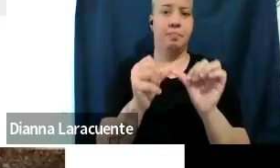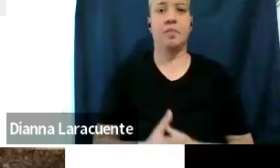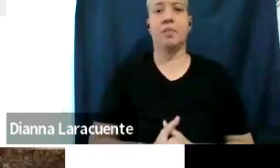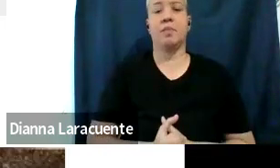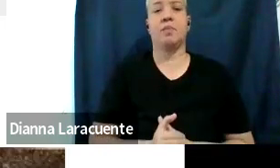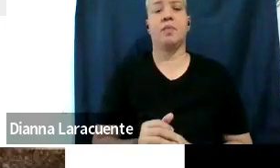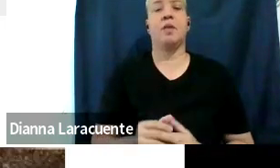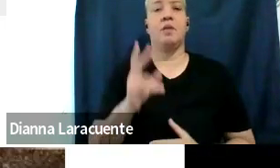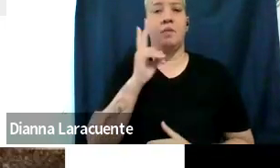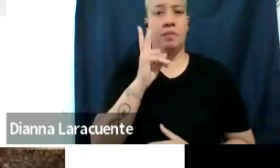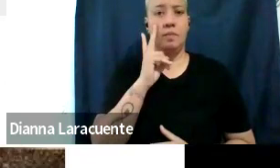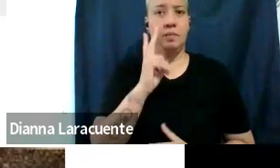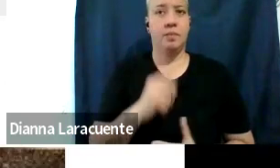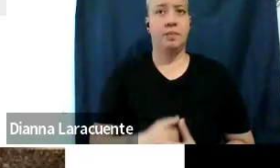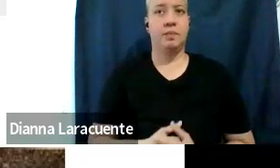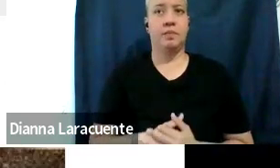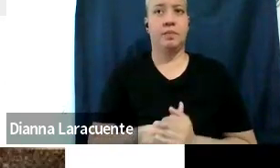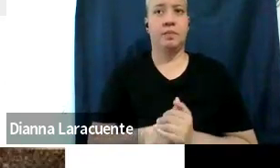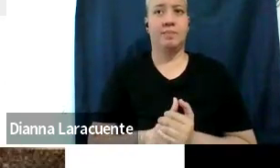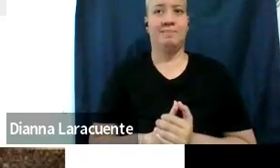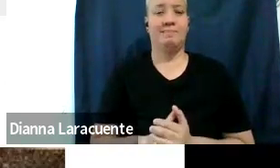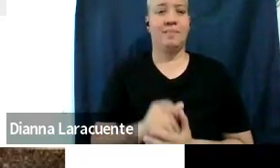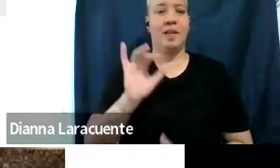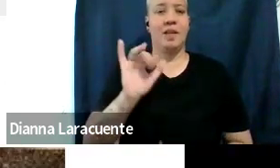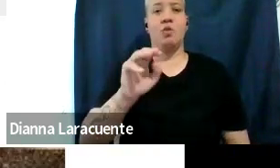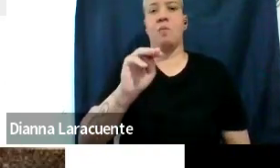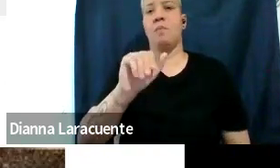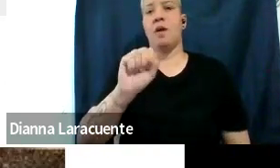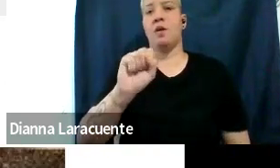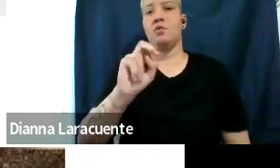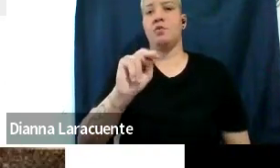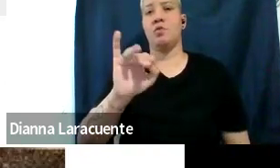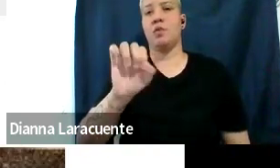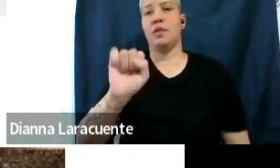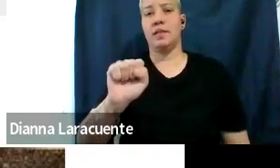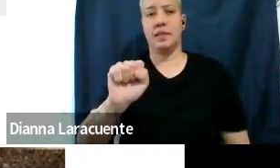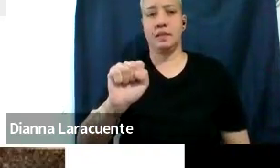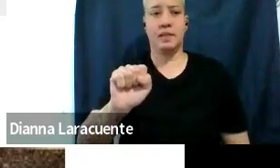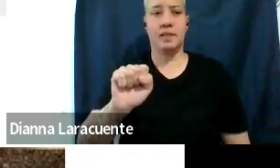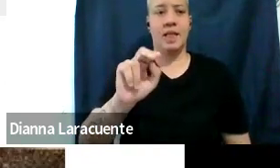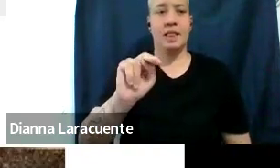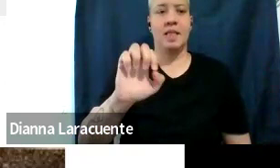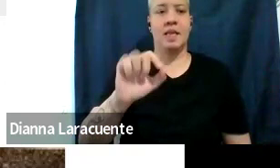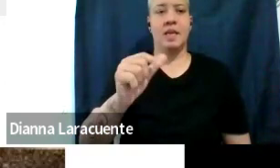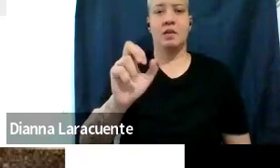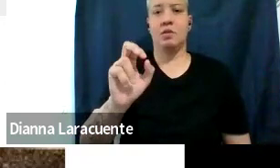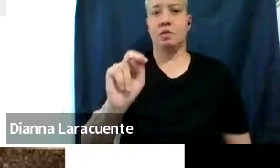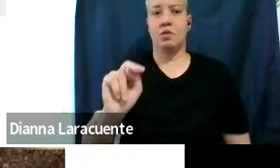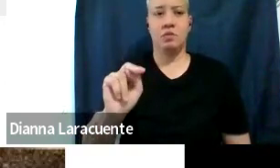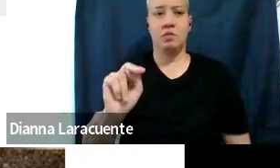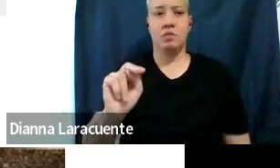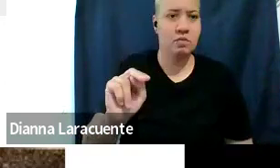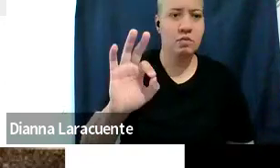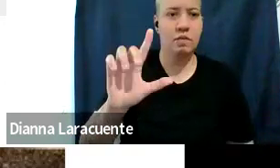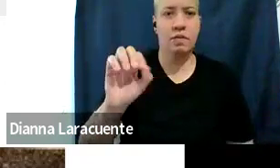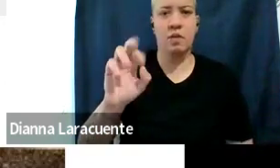van a ver, esto hacen los masones. Negrón López, que era el que presidía la logia